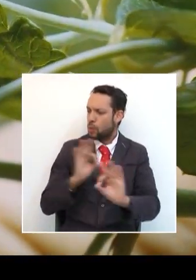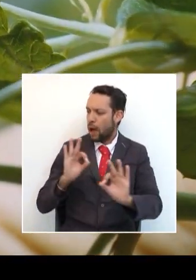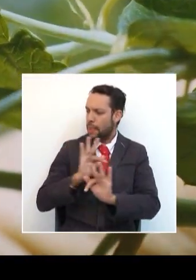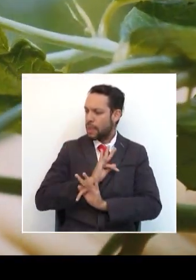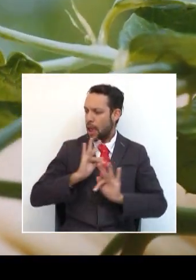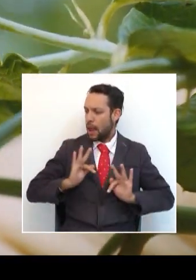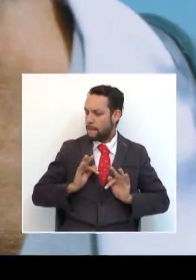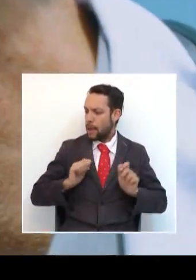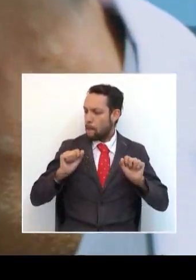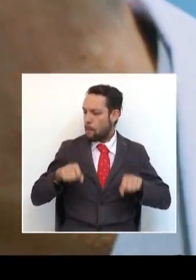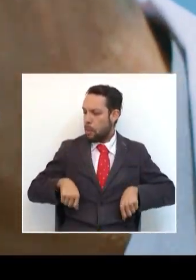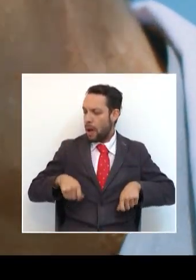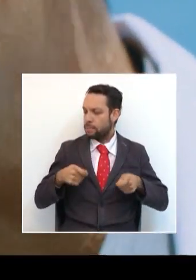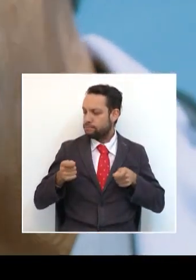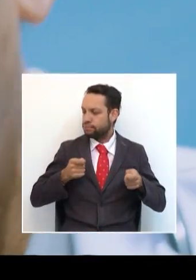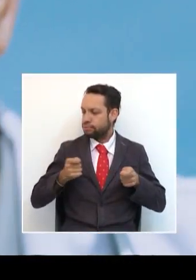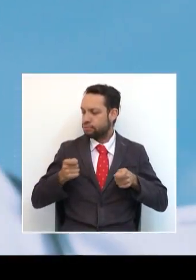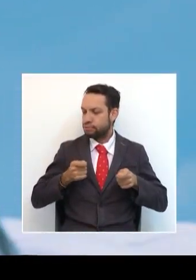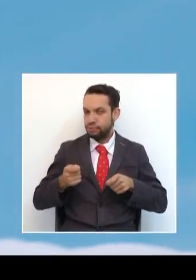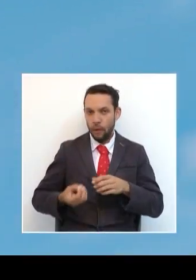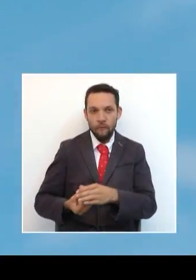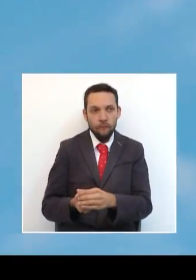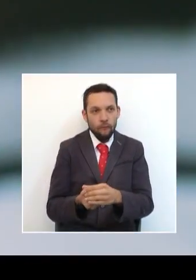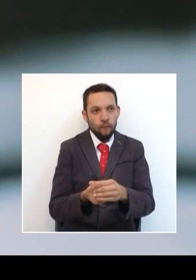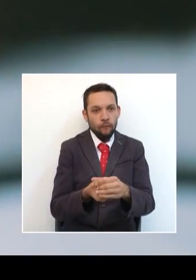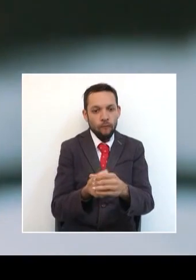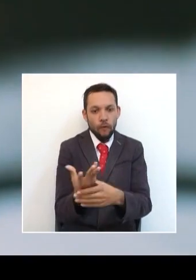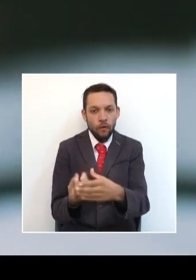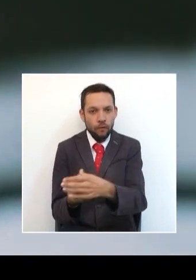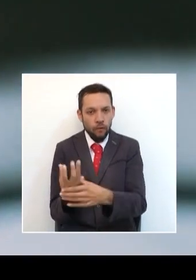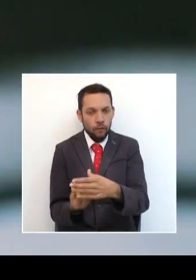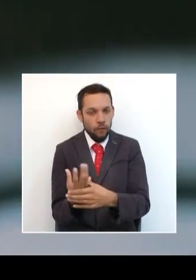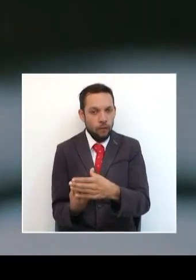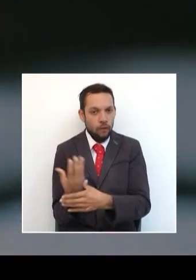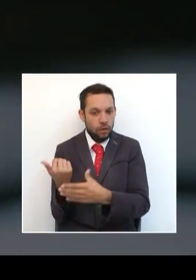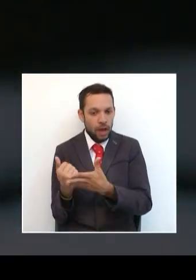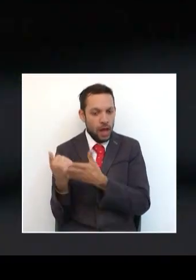podía manejar tanto con la fitoterapia, que son el uso de las plantas medicinales.